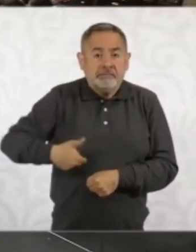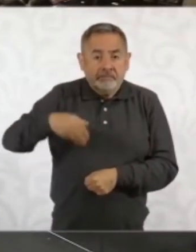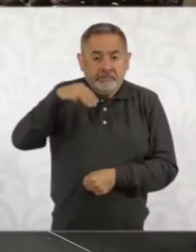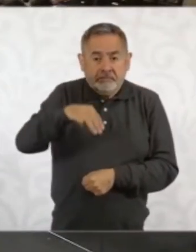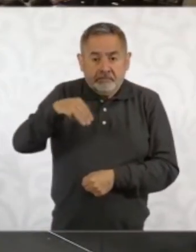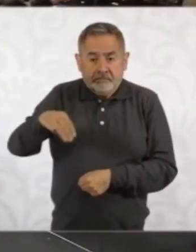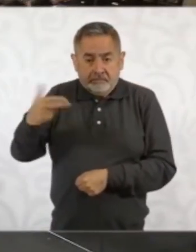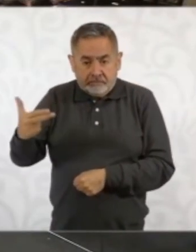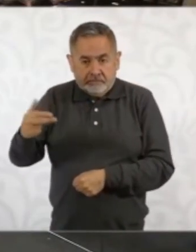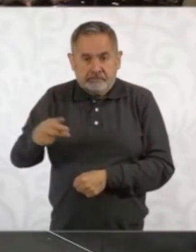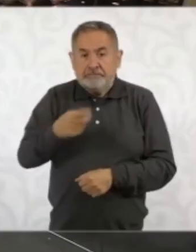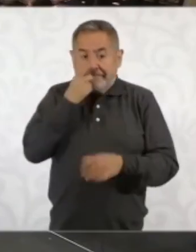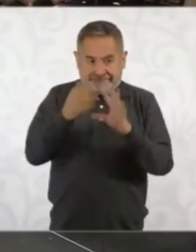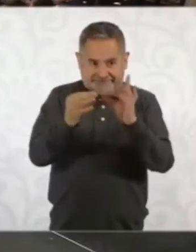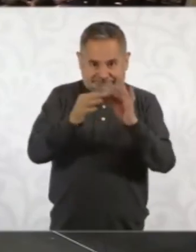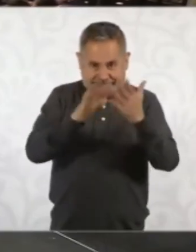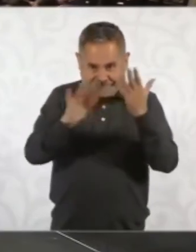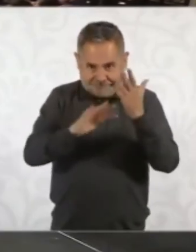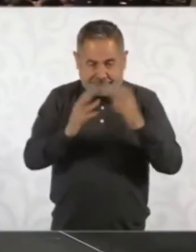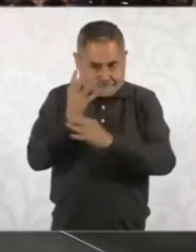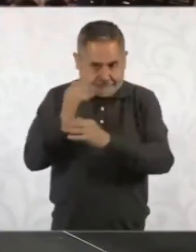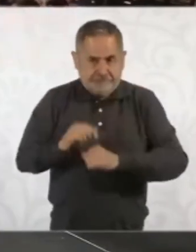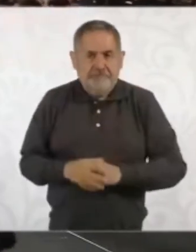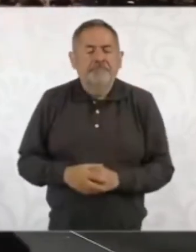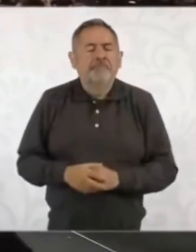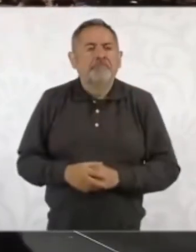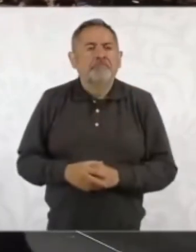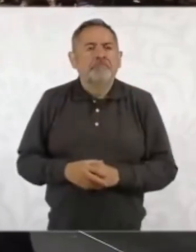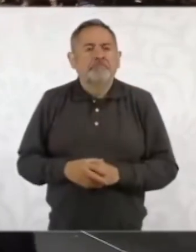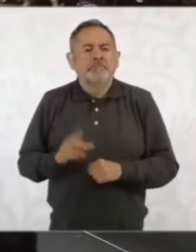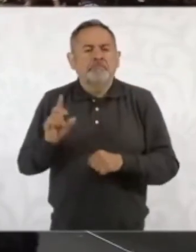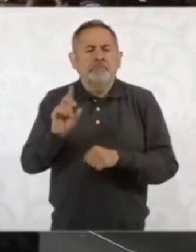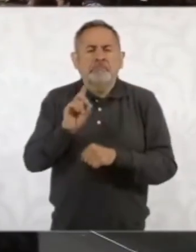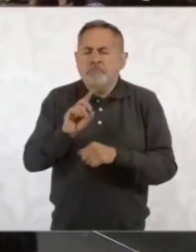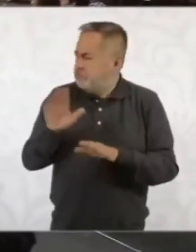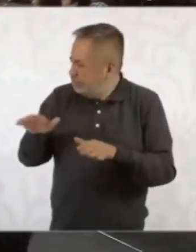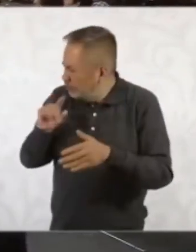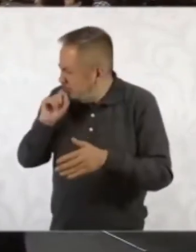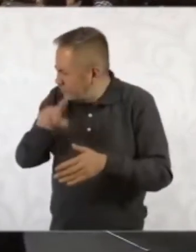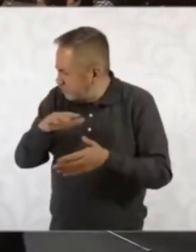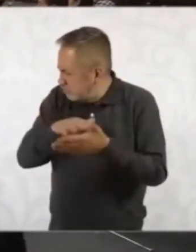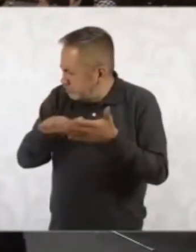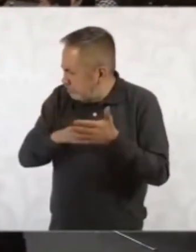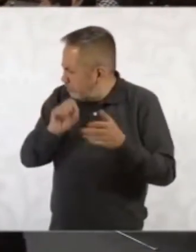El miércoles 20, ¿es el que yo había leído?